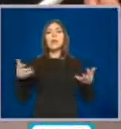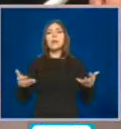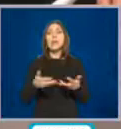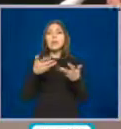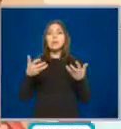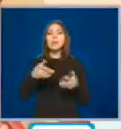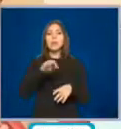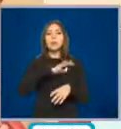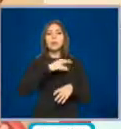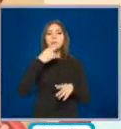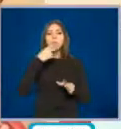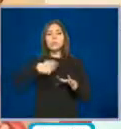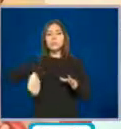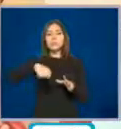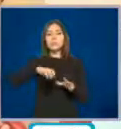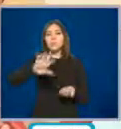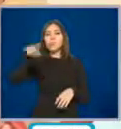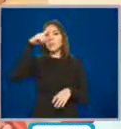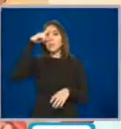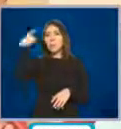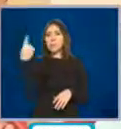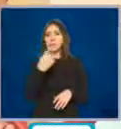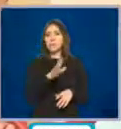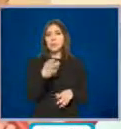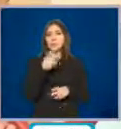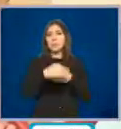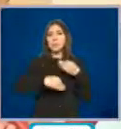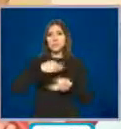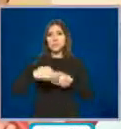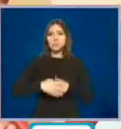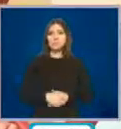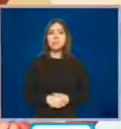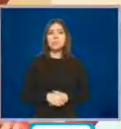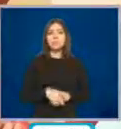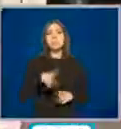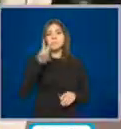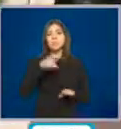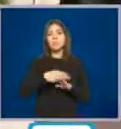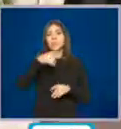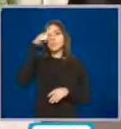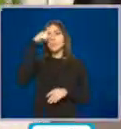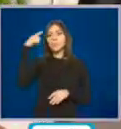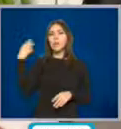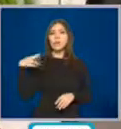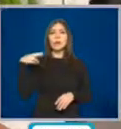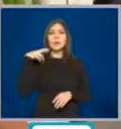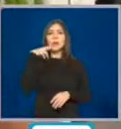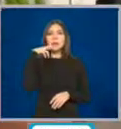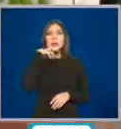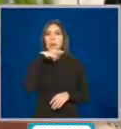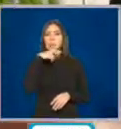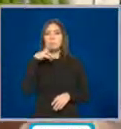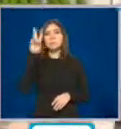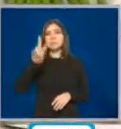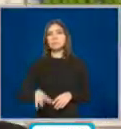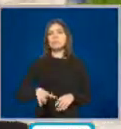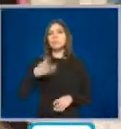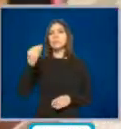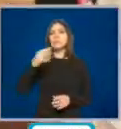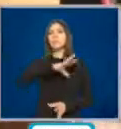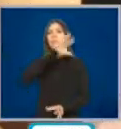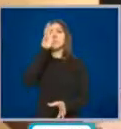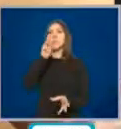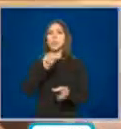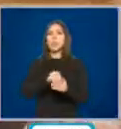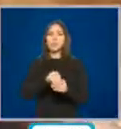que ustedes muy quieran. bien. Y sencillo, súper fácil. La verdad, y rapidísimo. Y rapidísimo, chef, Muy qué completo. bueno. ¿Qué A tal ver. si Ya nada más